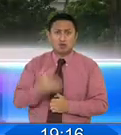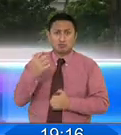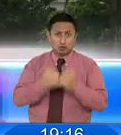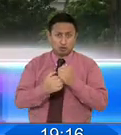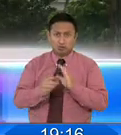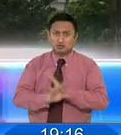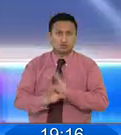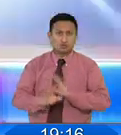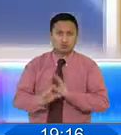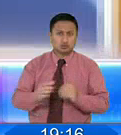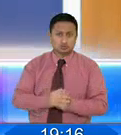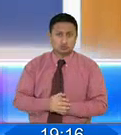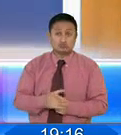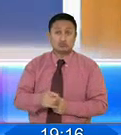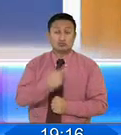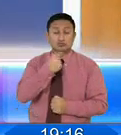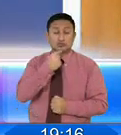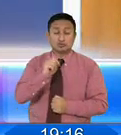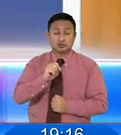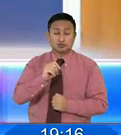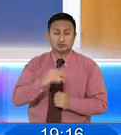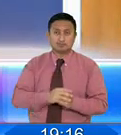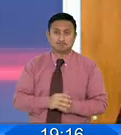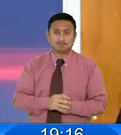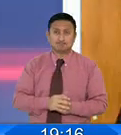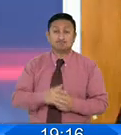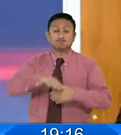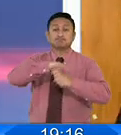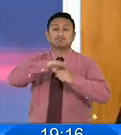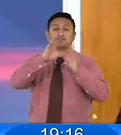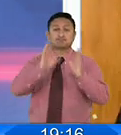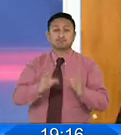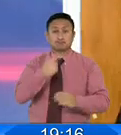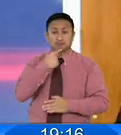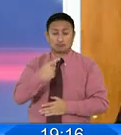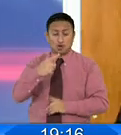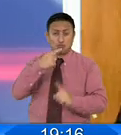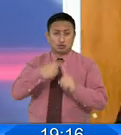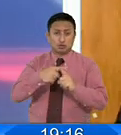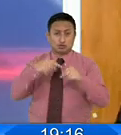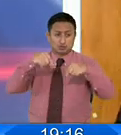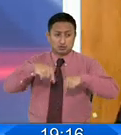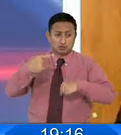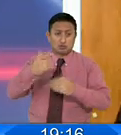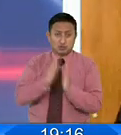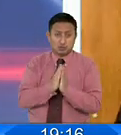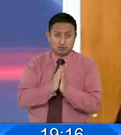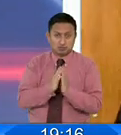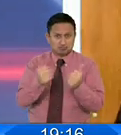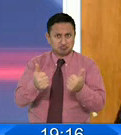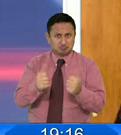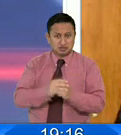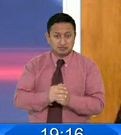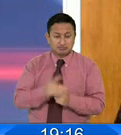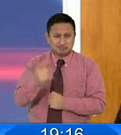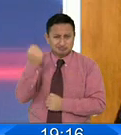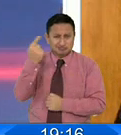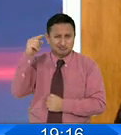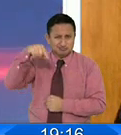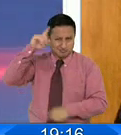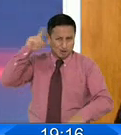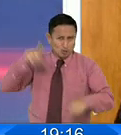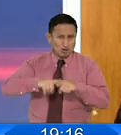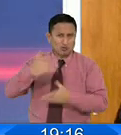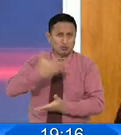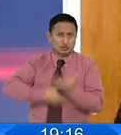negociaciones. Textualmente escribió: los senadores respondieron positivamente ante nuestra solicitud. Comprenden que un acuerdo comercial con